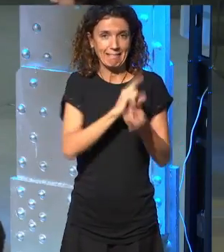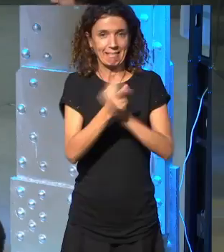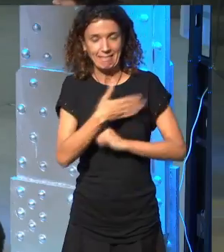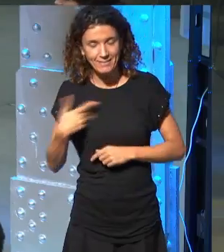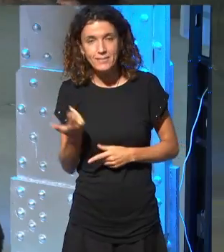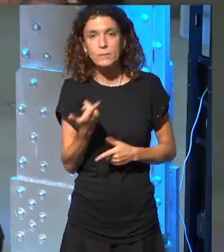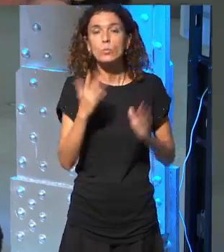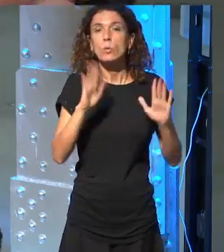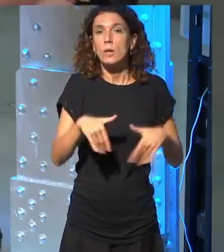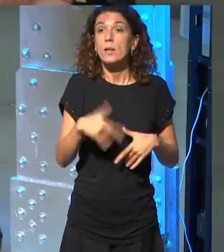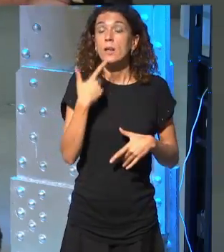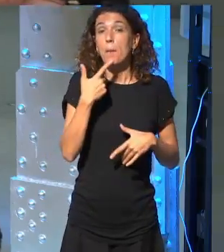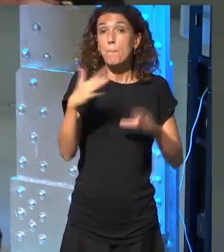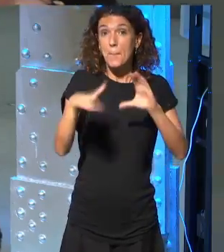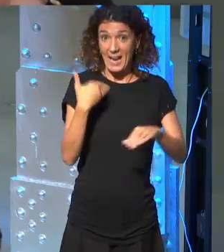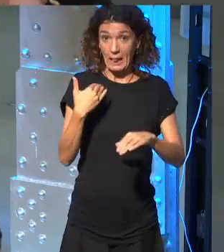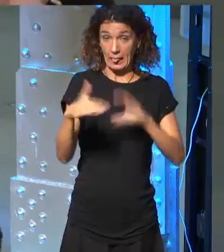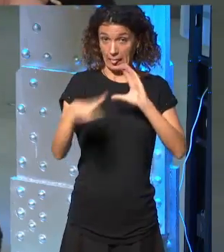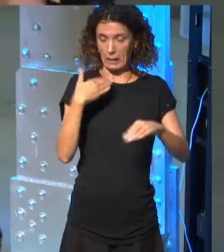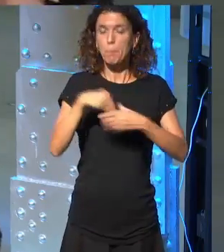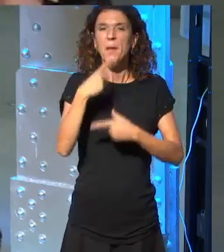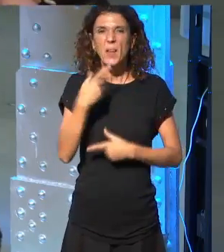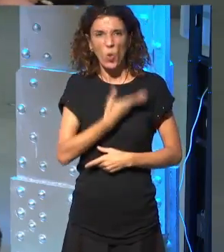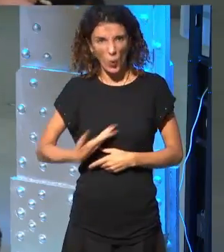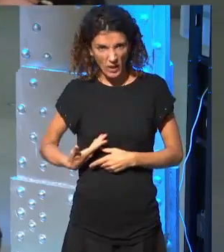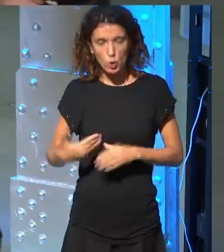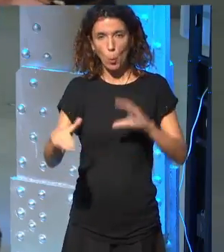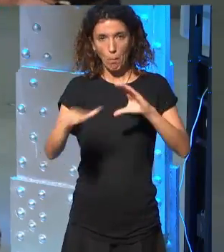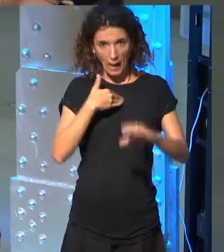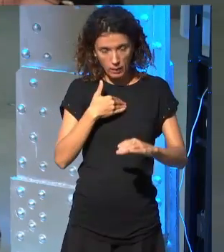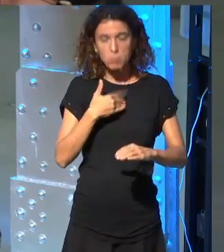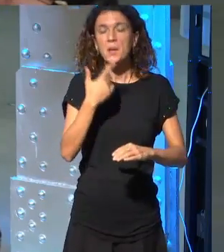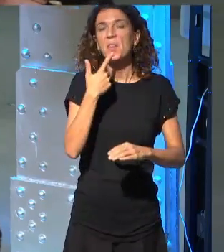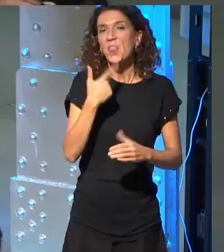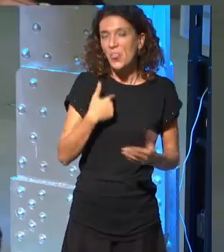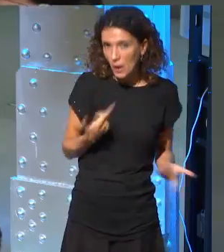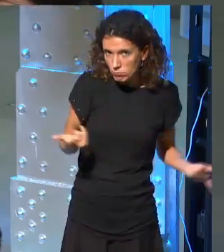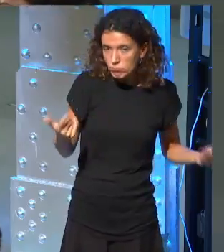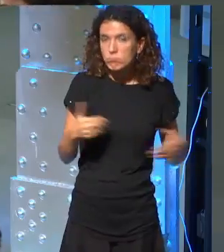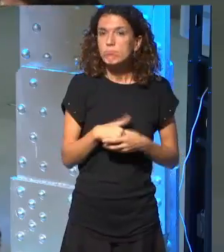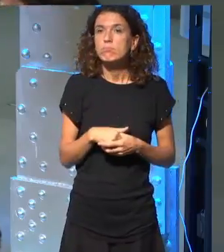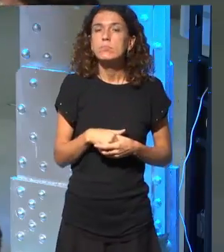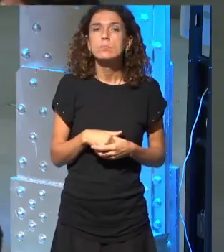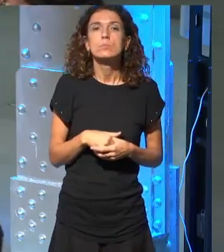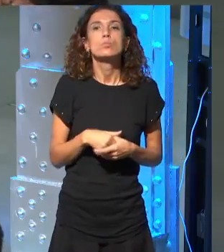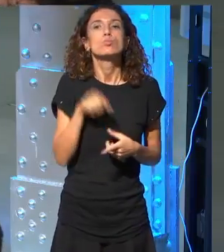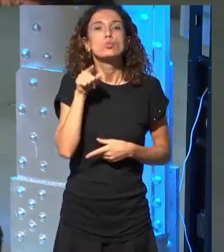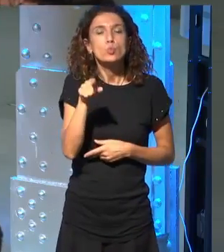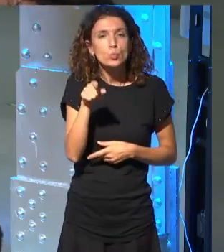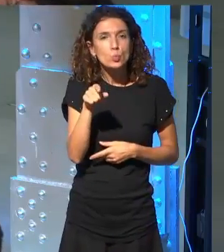porque se marcó un cliffhanger muy chulo en el mail, porque me dijo... ¿cómo era el mail? Me dijo, ha sido